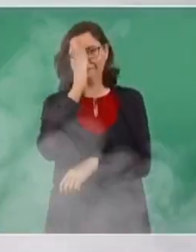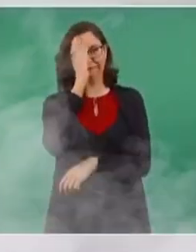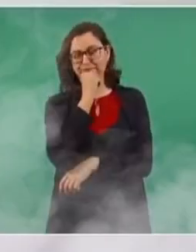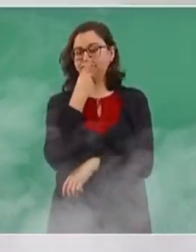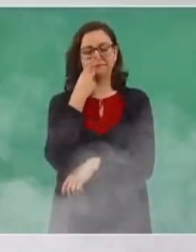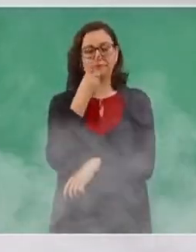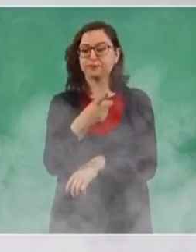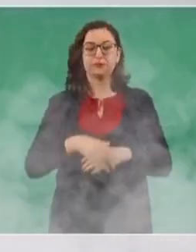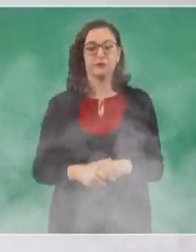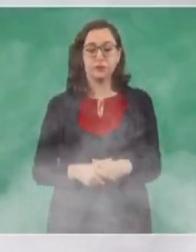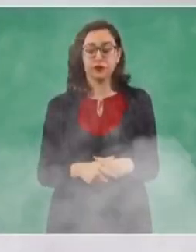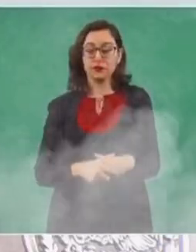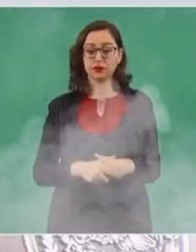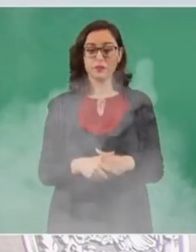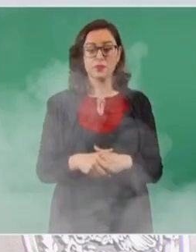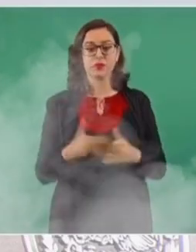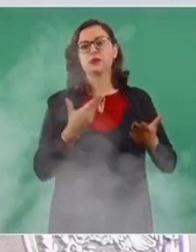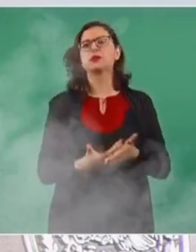platicamos con ella hace como 15 días.